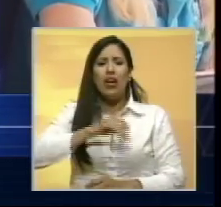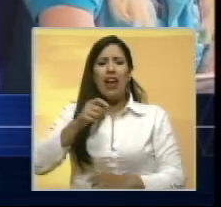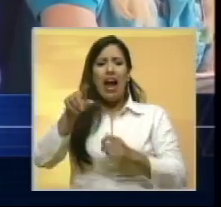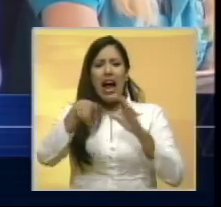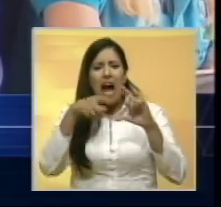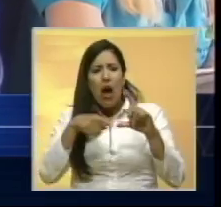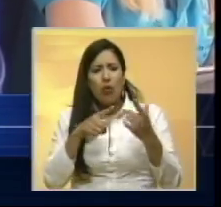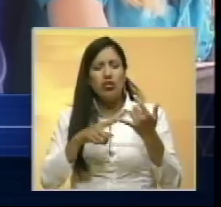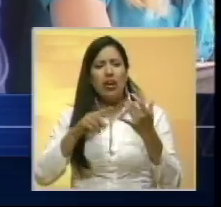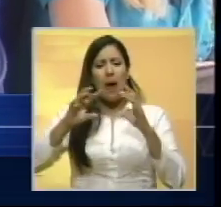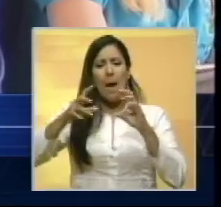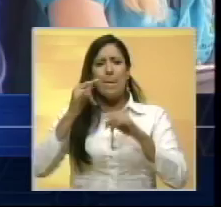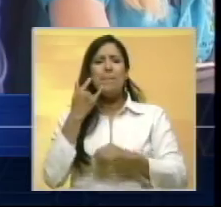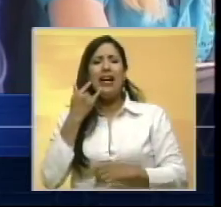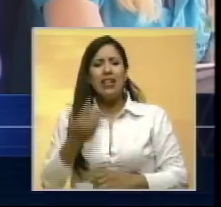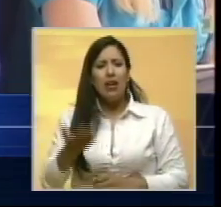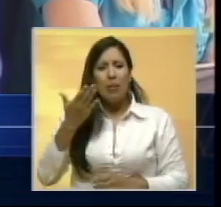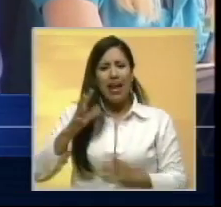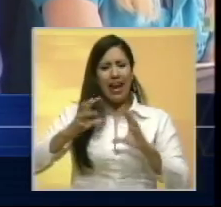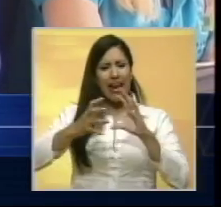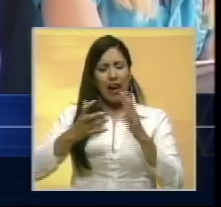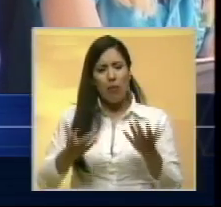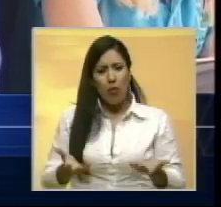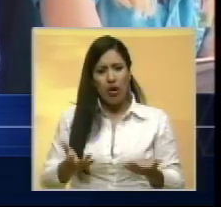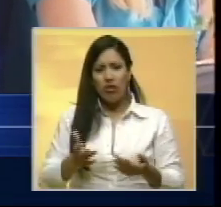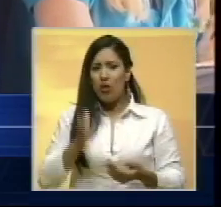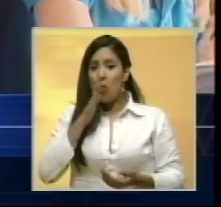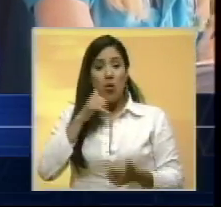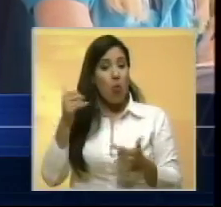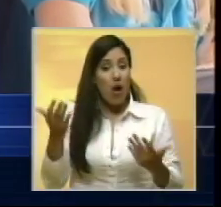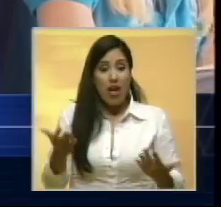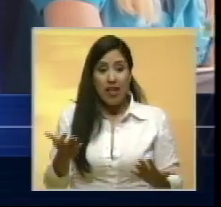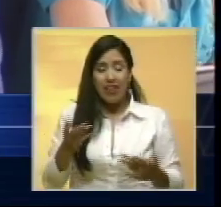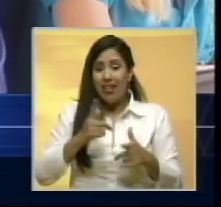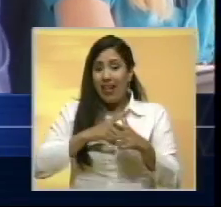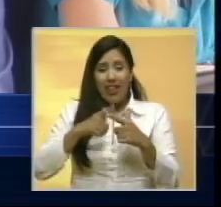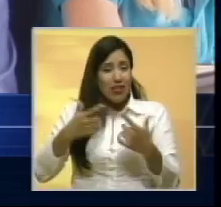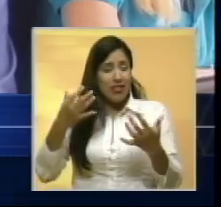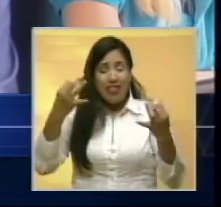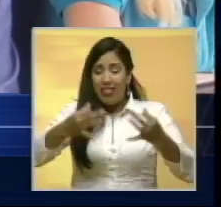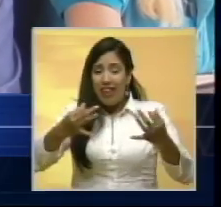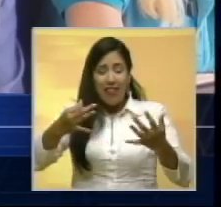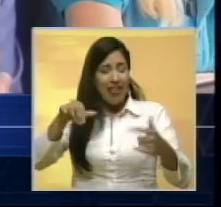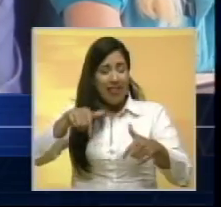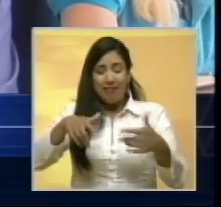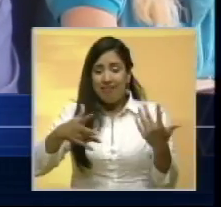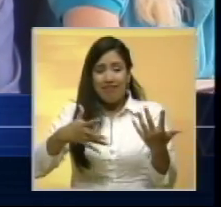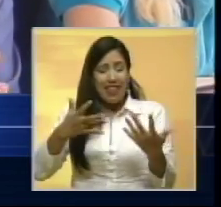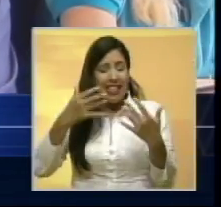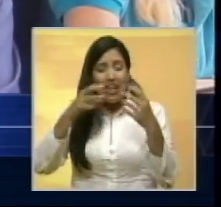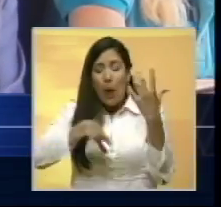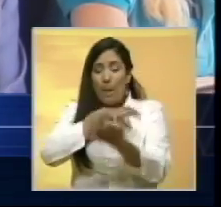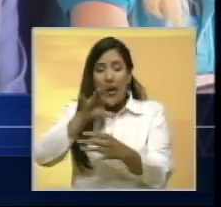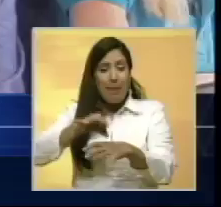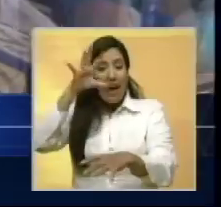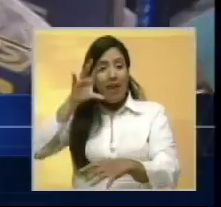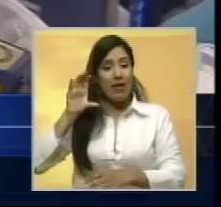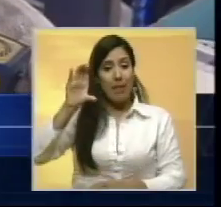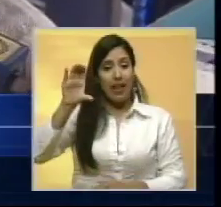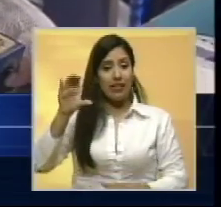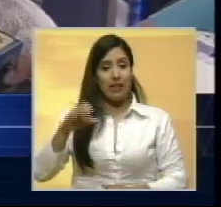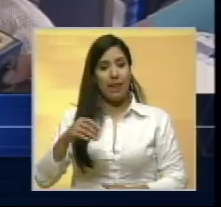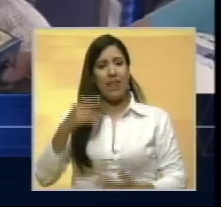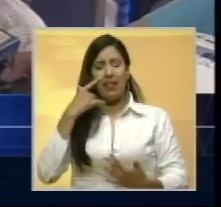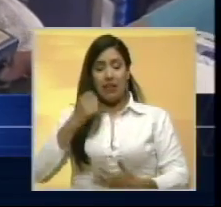un caucho, cuánto vale una batería, los repuestos, y no se consiguen. Entonces realmente esto es crisis de país.